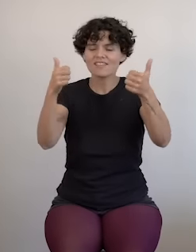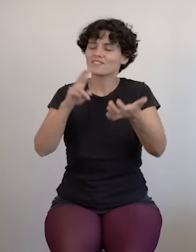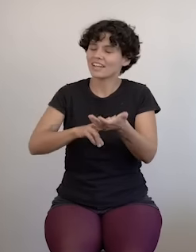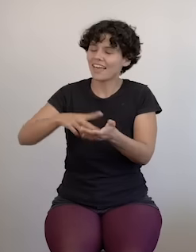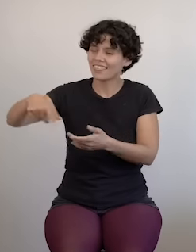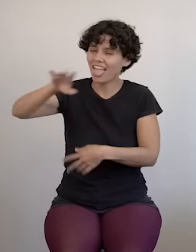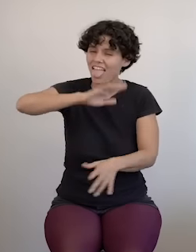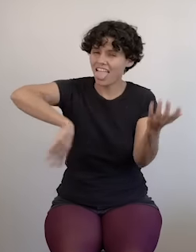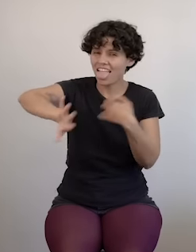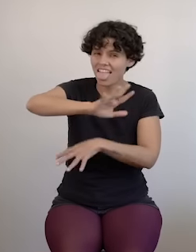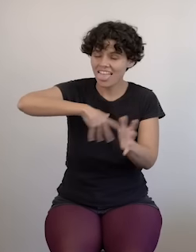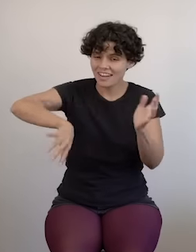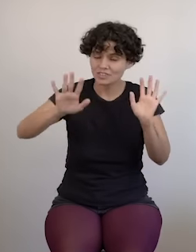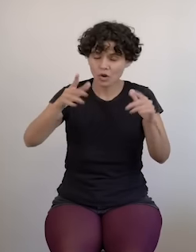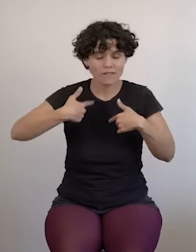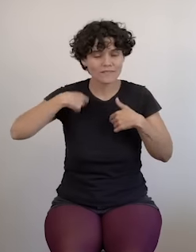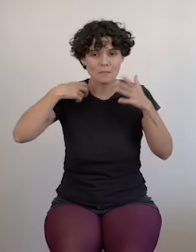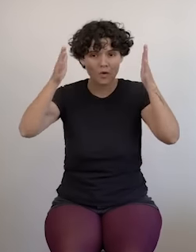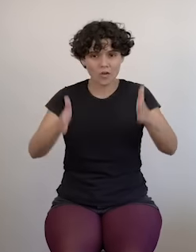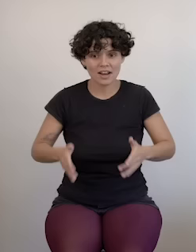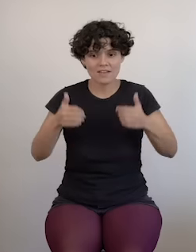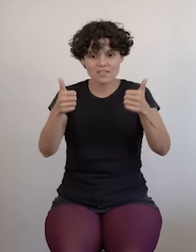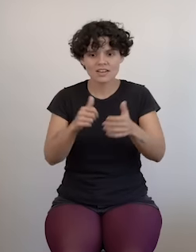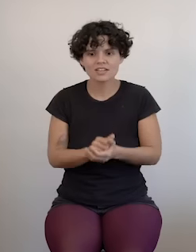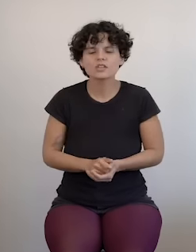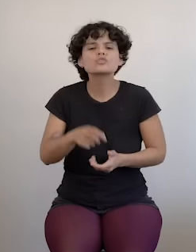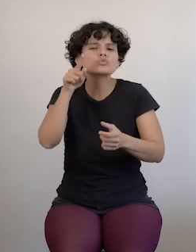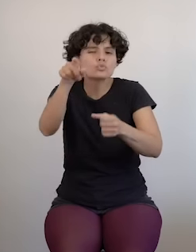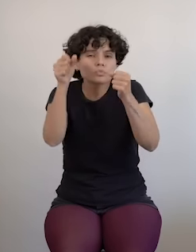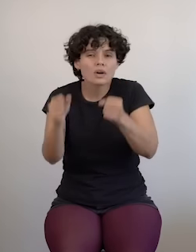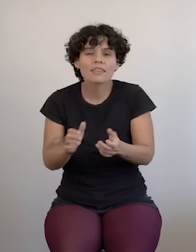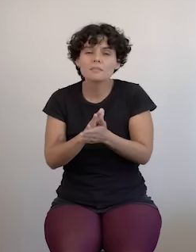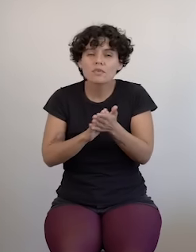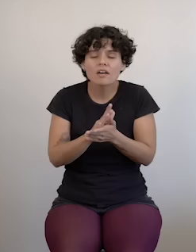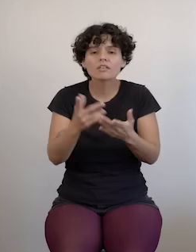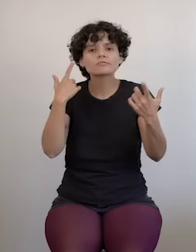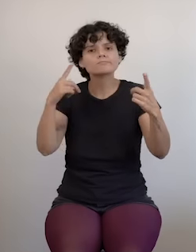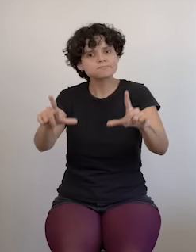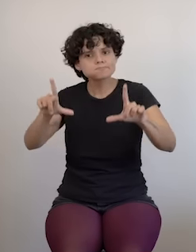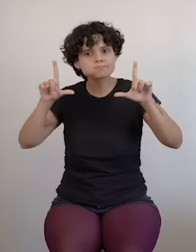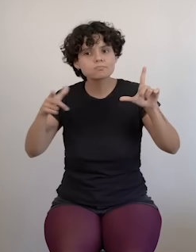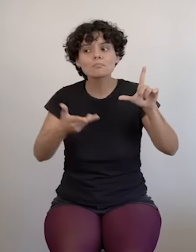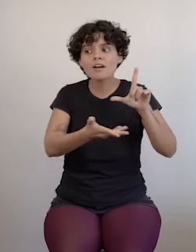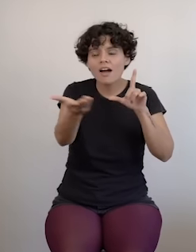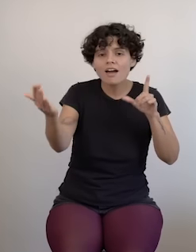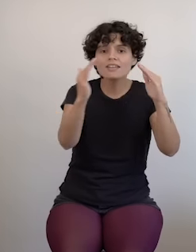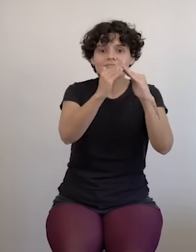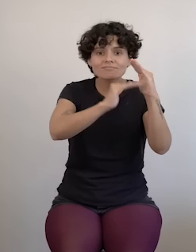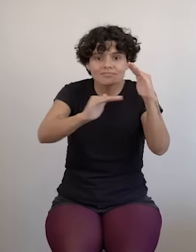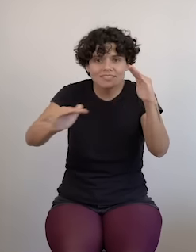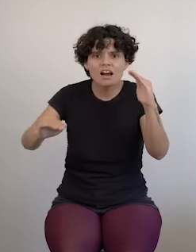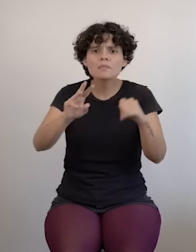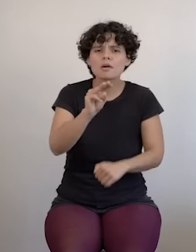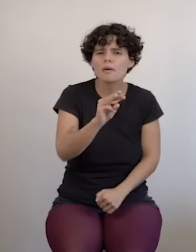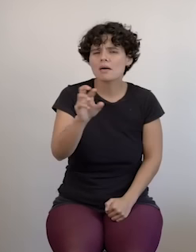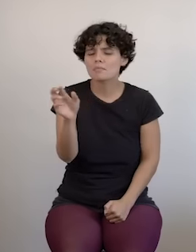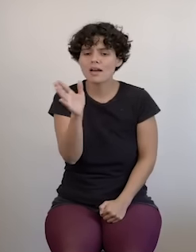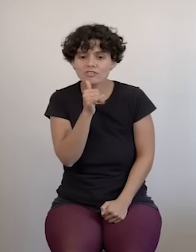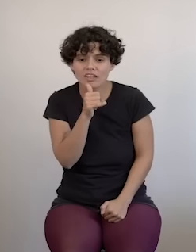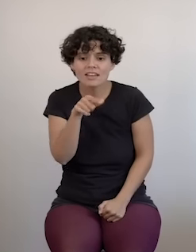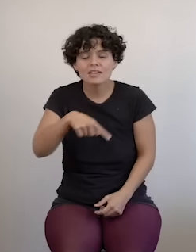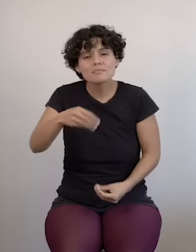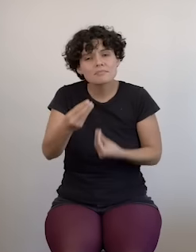qué? Son notas de nada, no, Julio, ¿tú podrías darle una palabra a esos chiquillos que realmente están ahí y que no tienen mamá, no